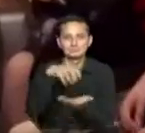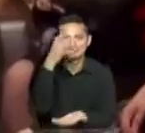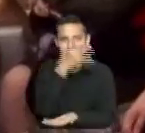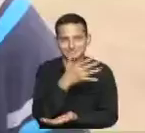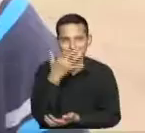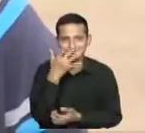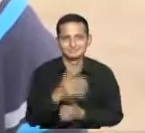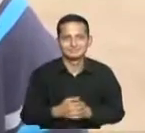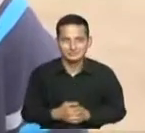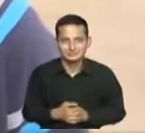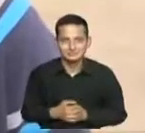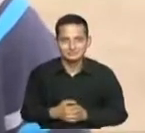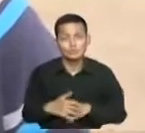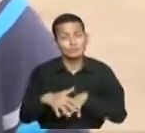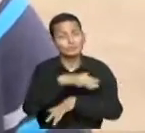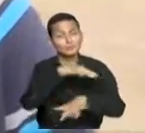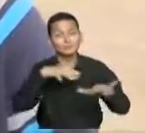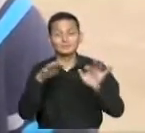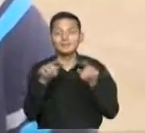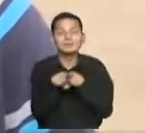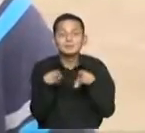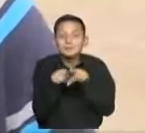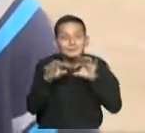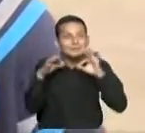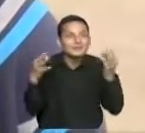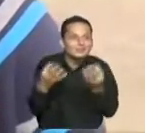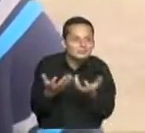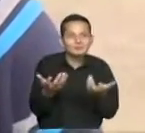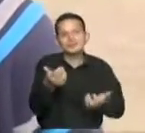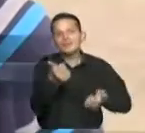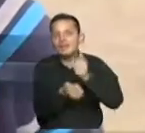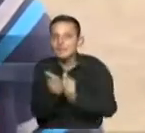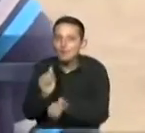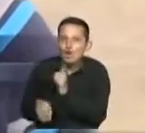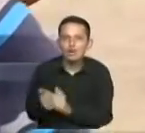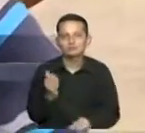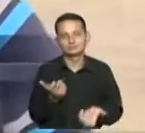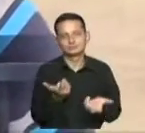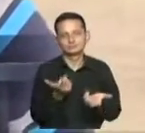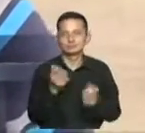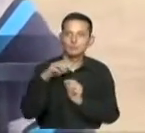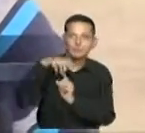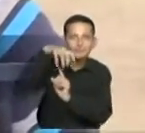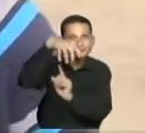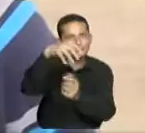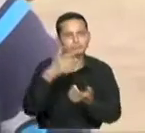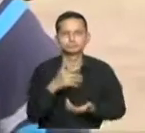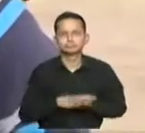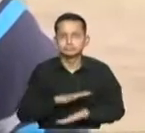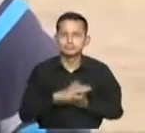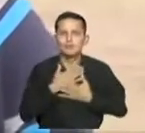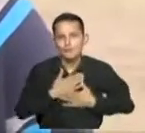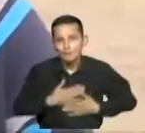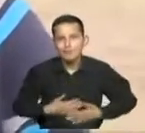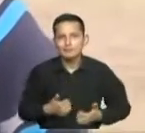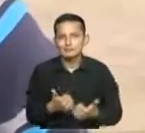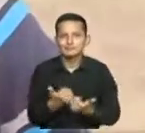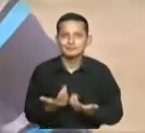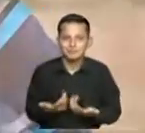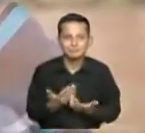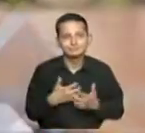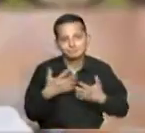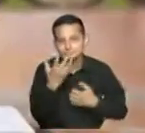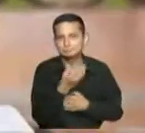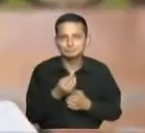verde. Hay ambiente familiar, deportes de aventura, parapente, que es muy tranquilo, muy relajante, muy